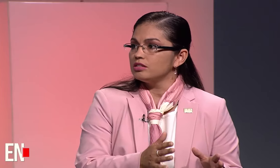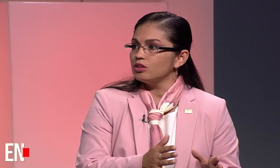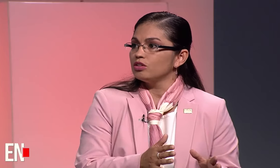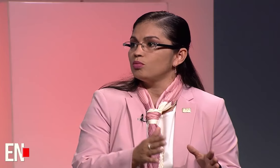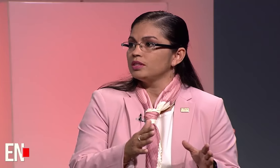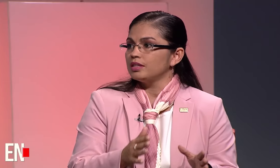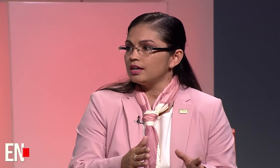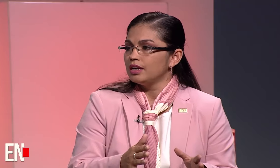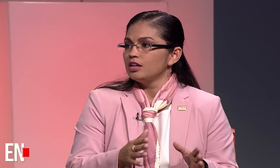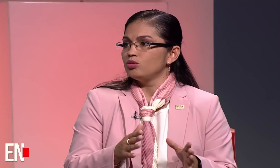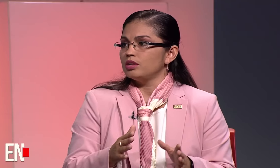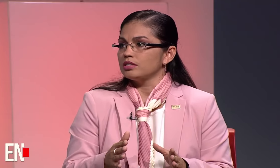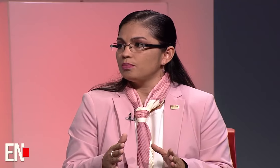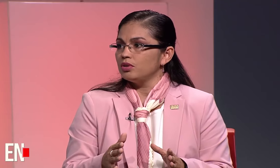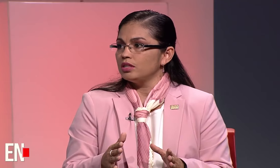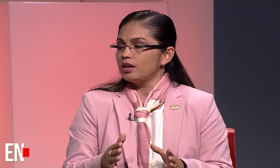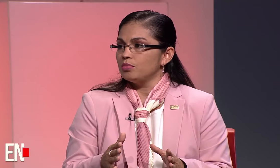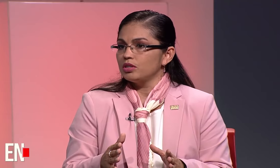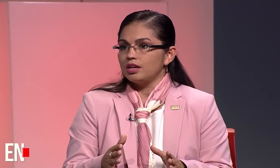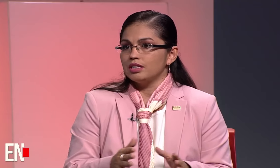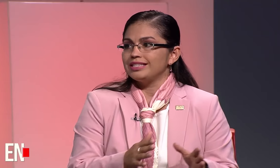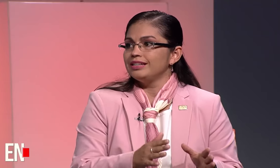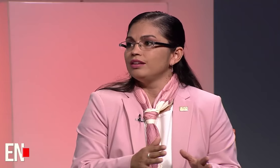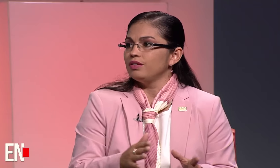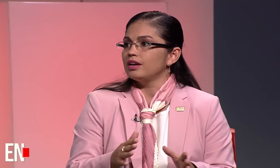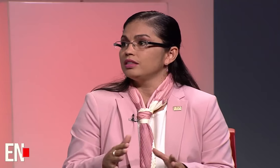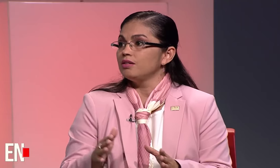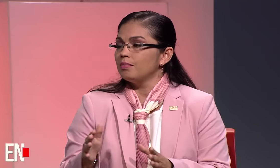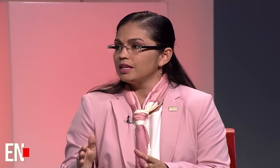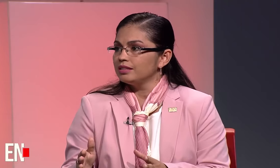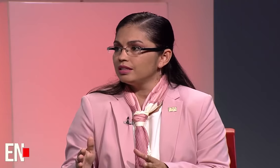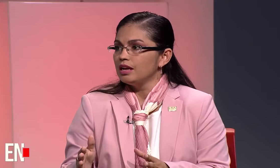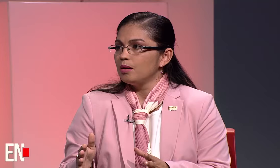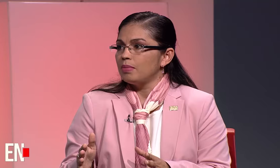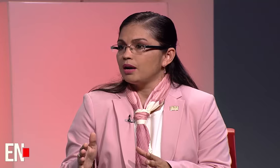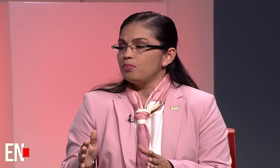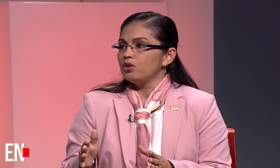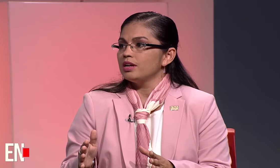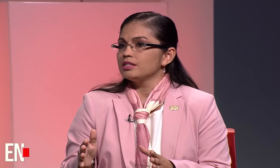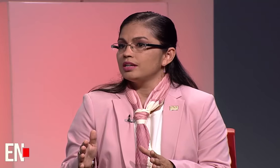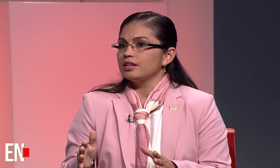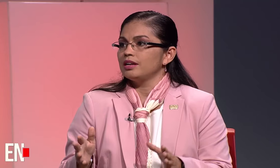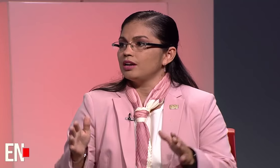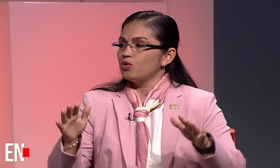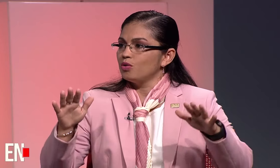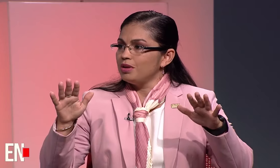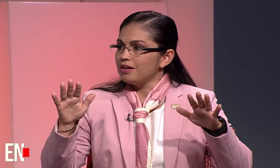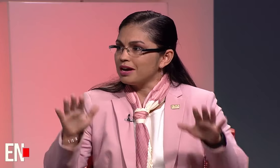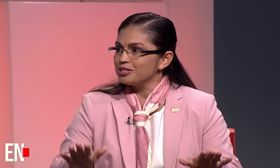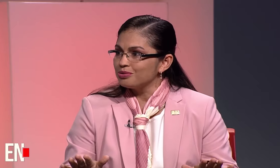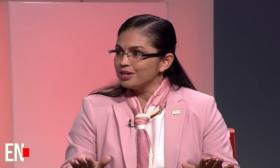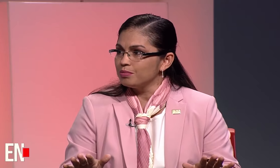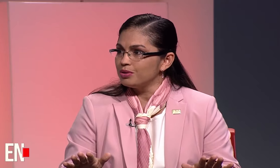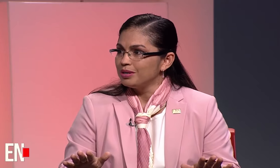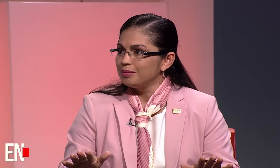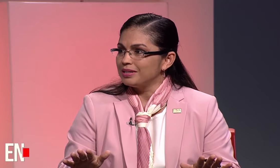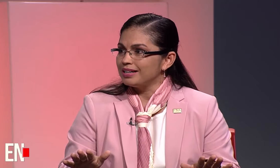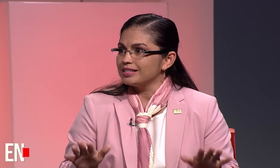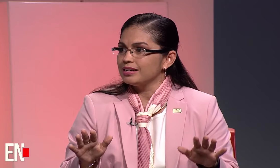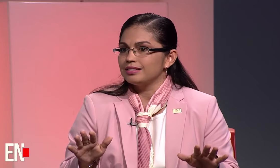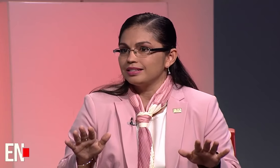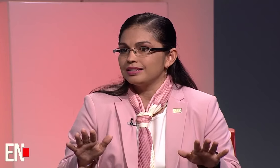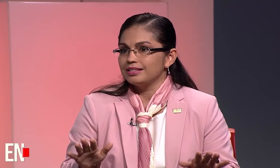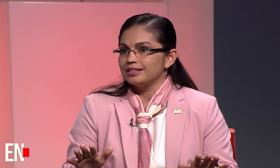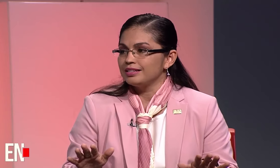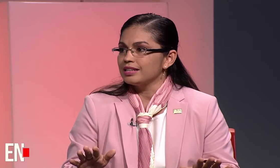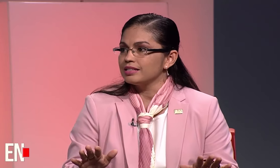toma la decisión de aumentar su tasa de política monetaria significativamente para poder hacer que la economía baje su ritmo,